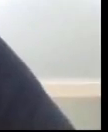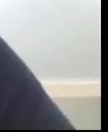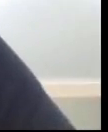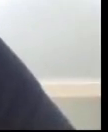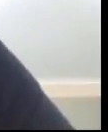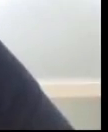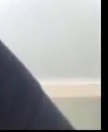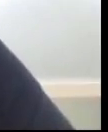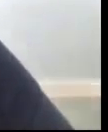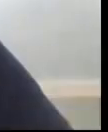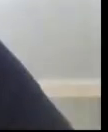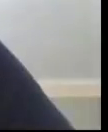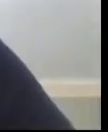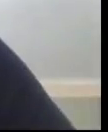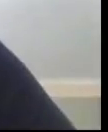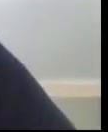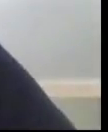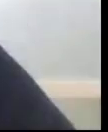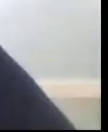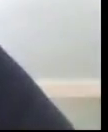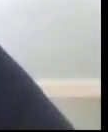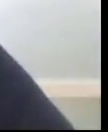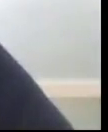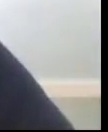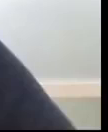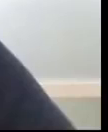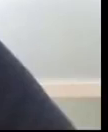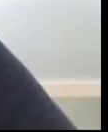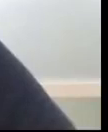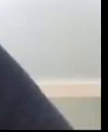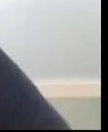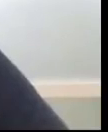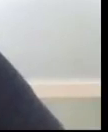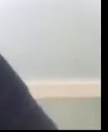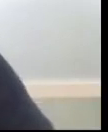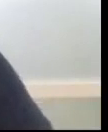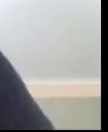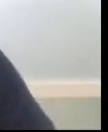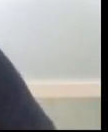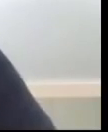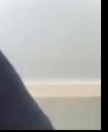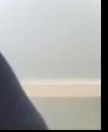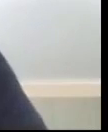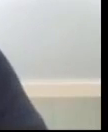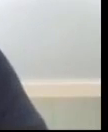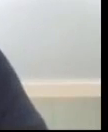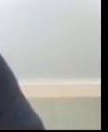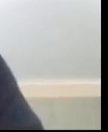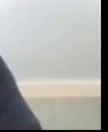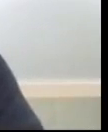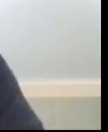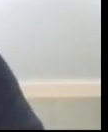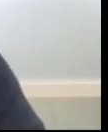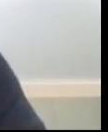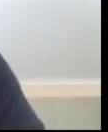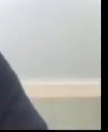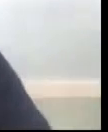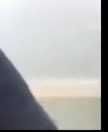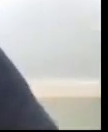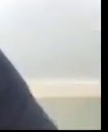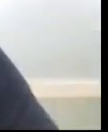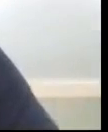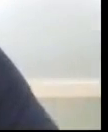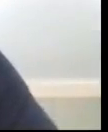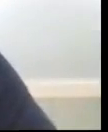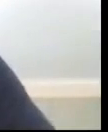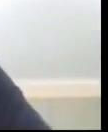que impulsan todos estos temas. Sin duda, desde los medios de comunicación, hay una gran